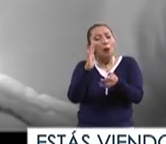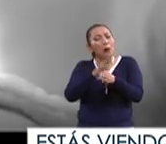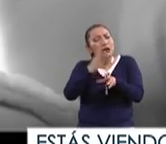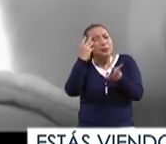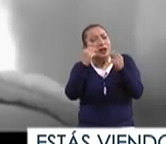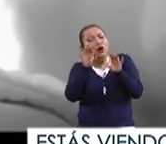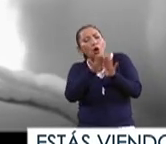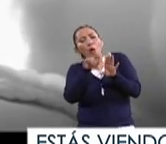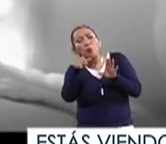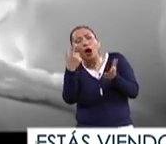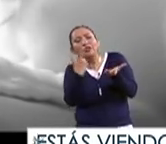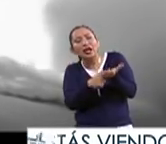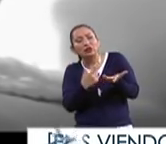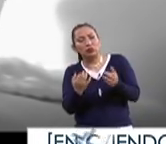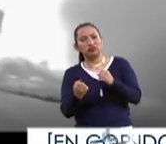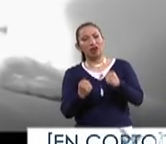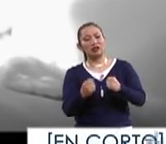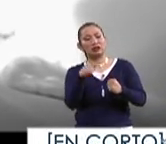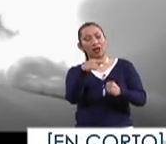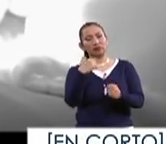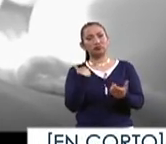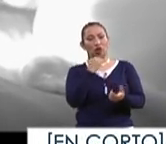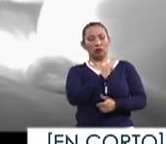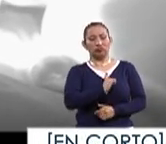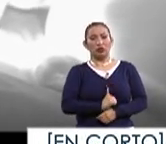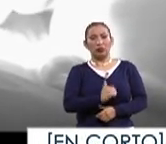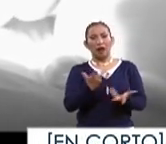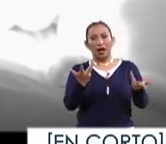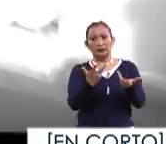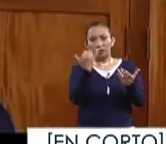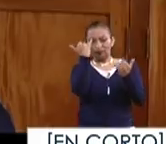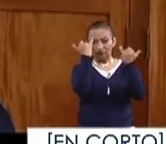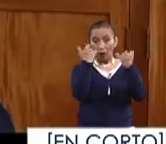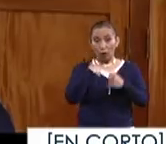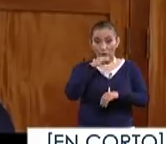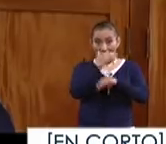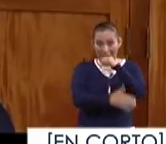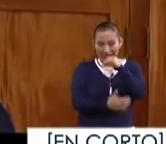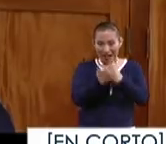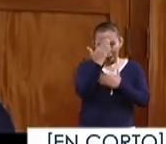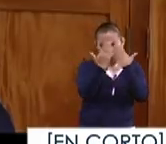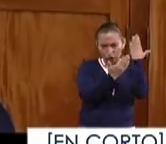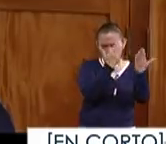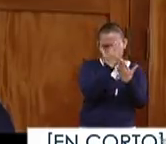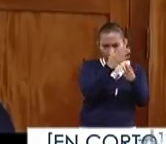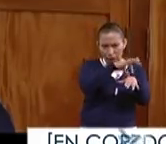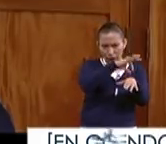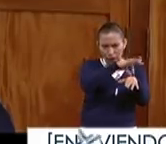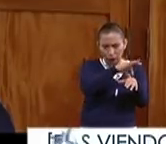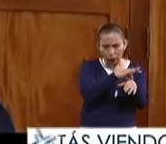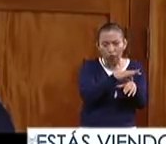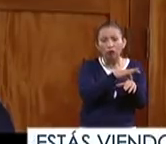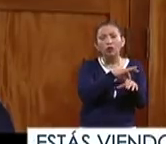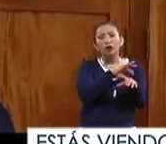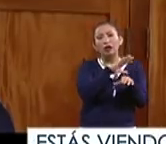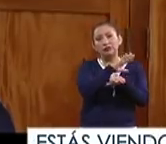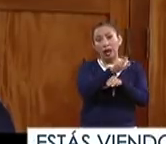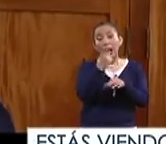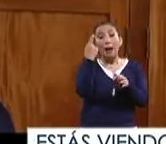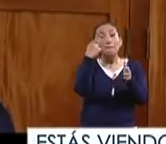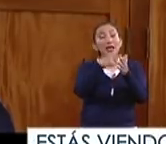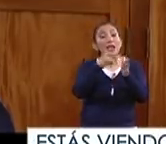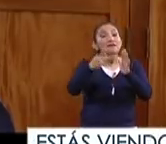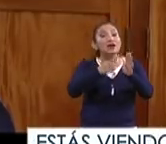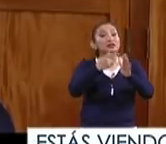fortaleza y saber cómo comportarme en un quirófano y qué hacer. Cuando yo terminé la carrera, ya había entrado a más de